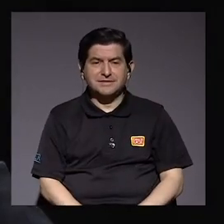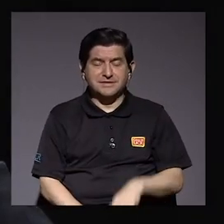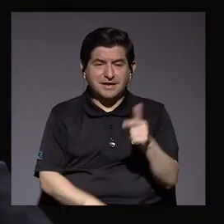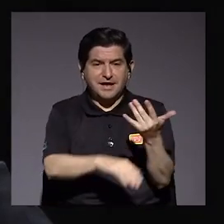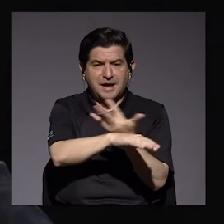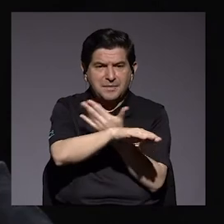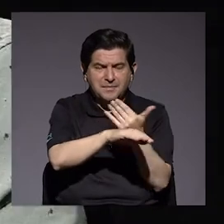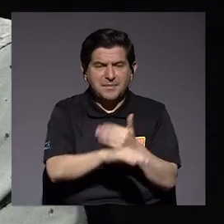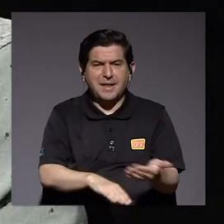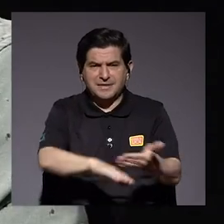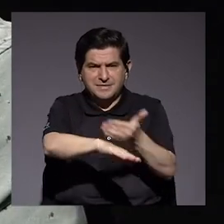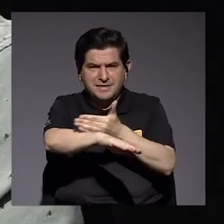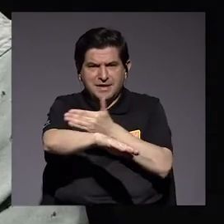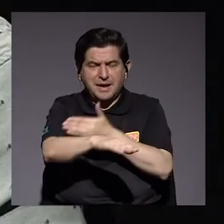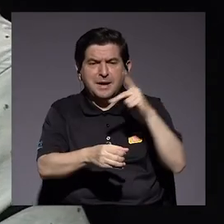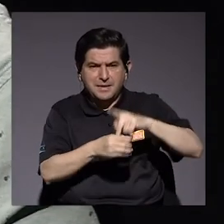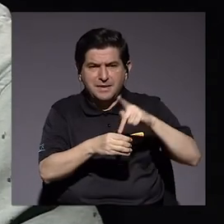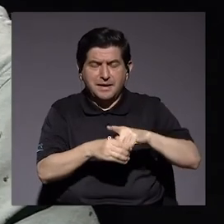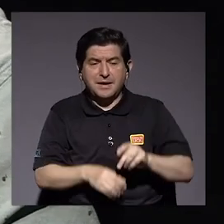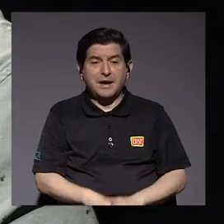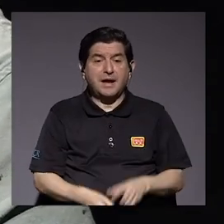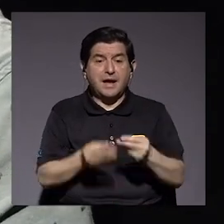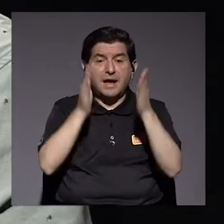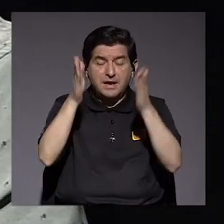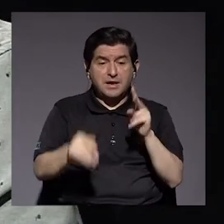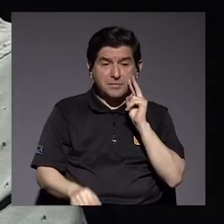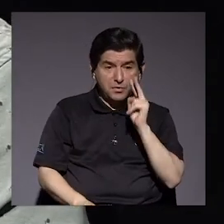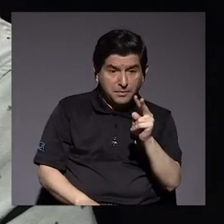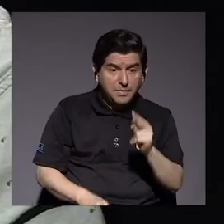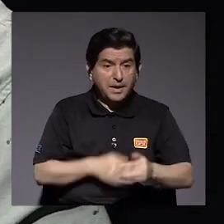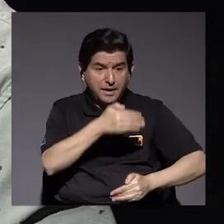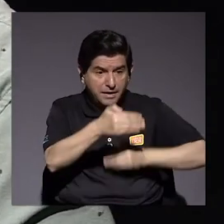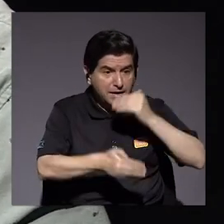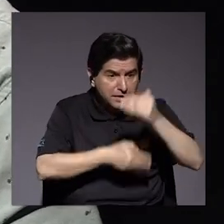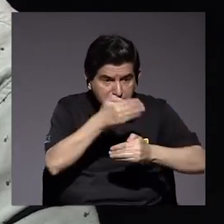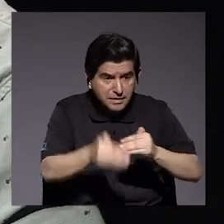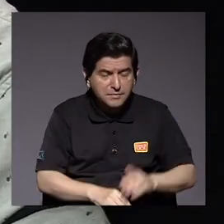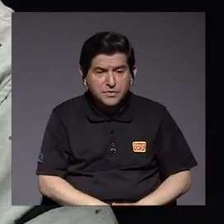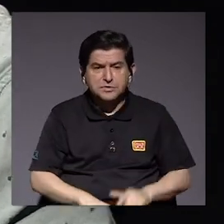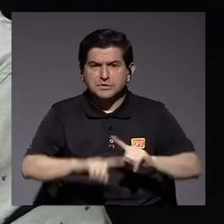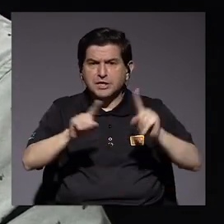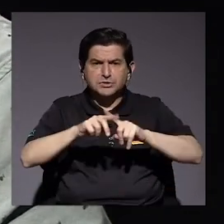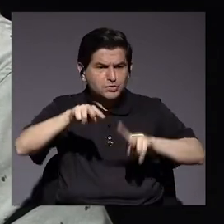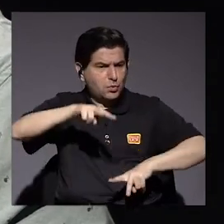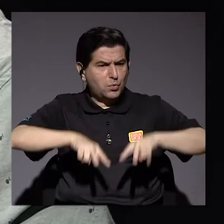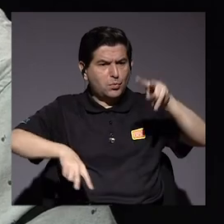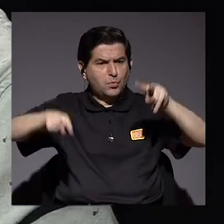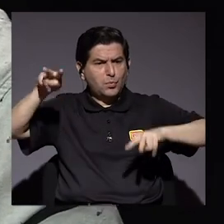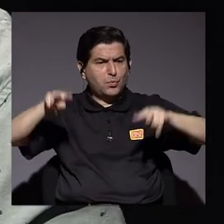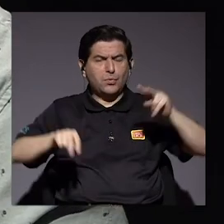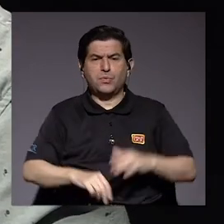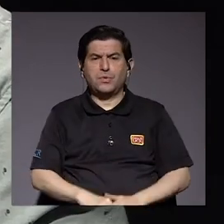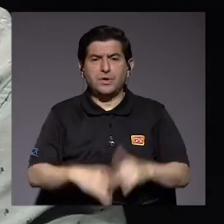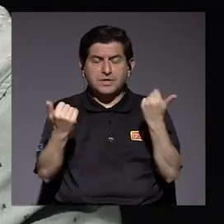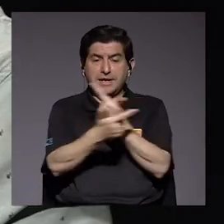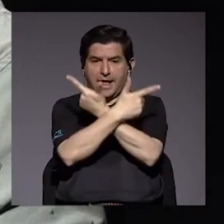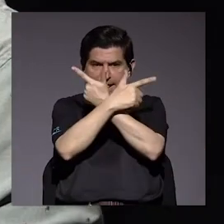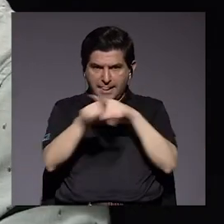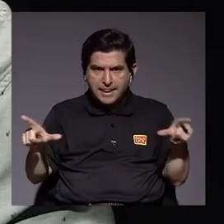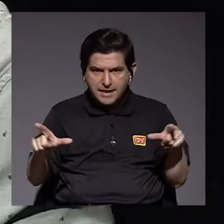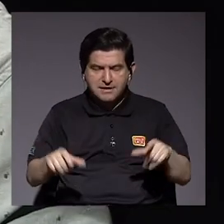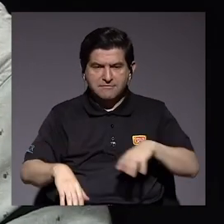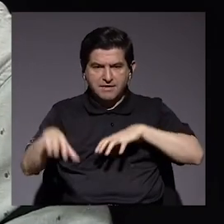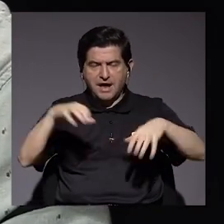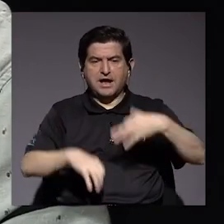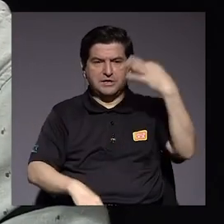fitomejoramiento participativo y el productor las ve nacer y es partícipe de la generación de esas variedades. Entonces cuando la variedad se libera, que es el